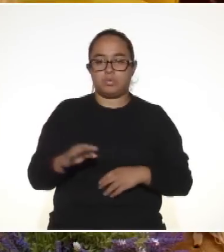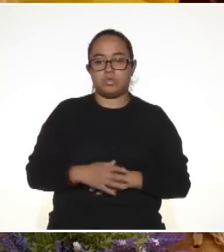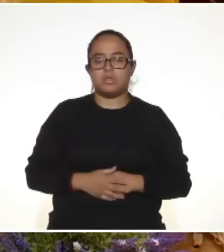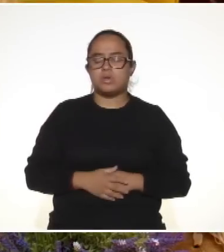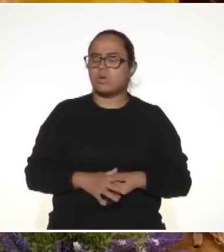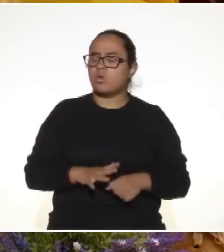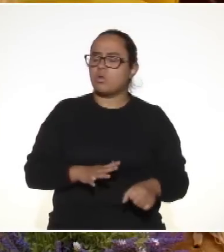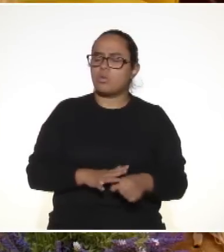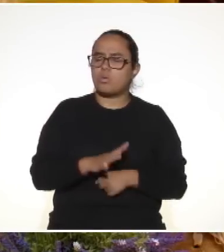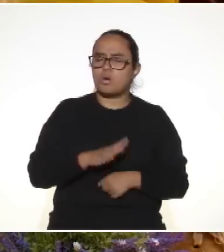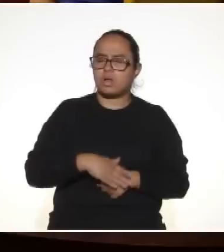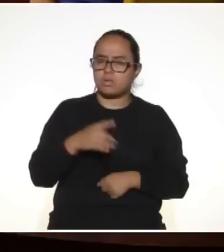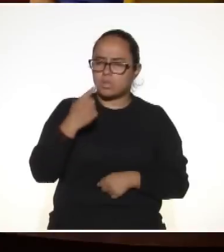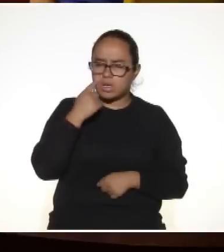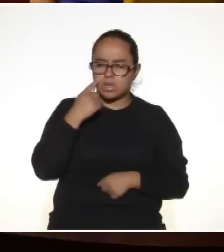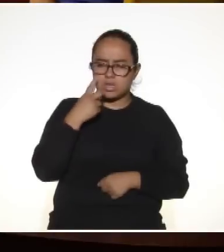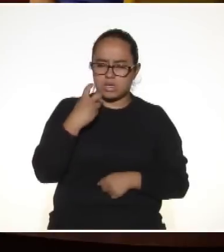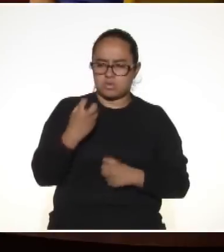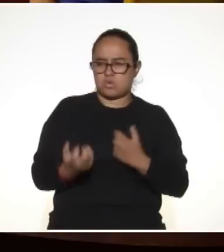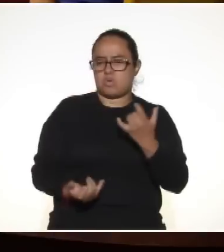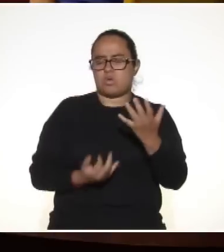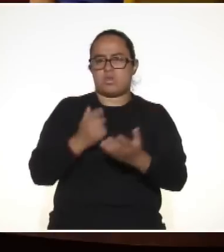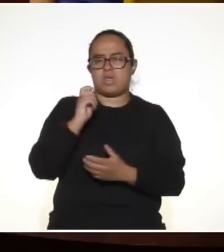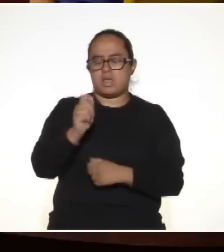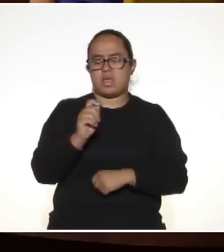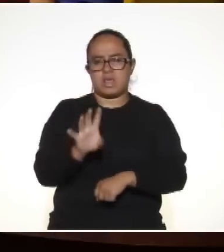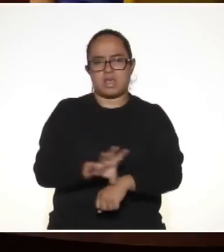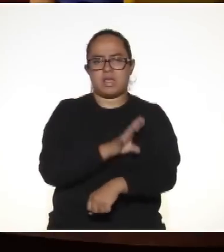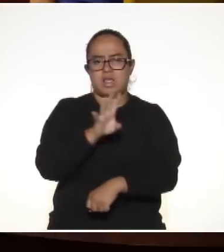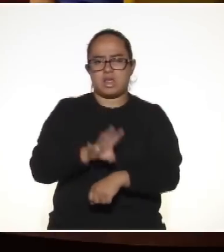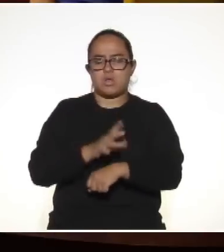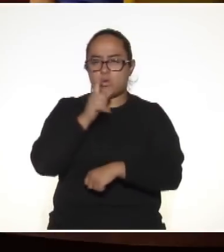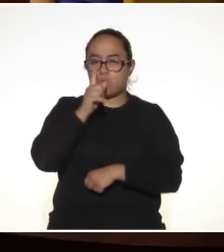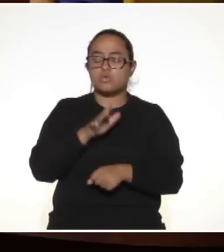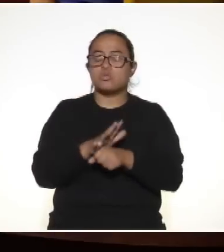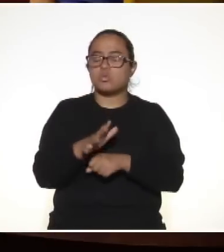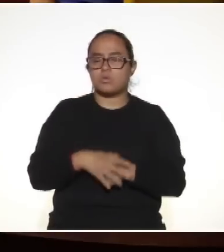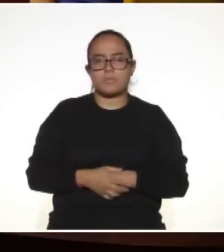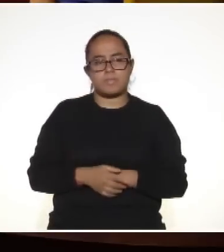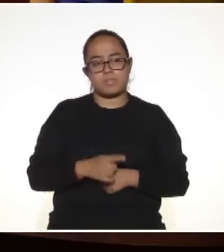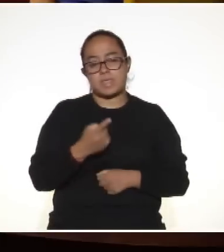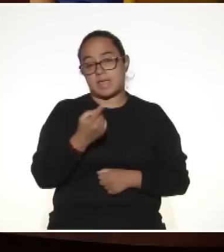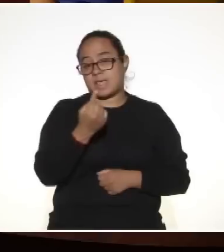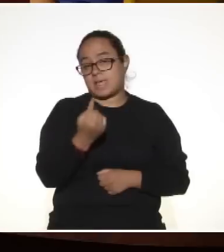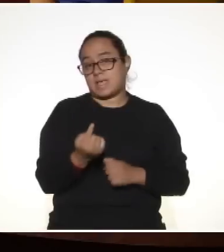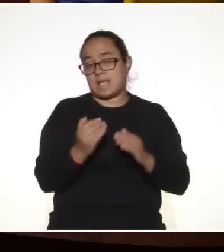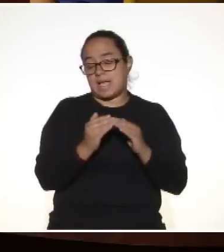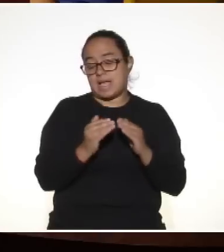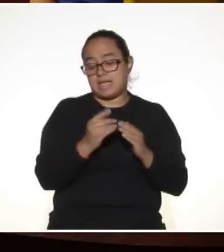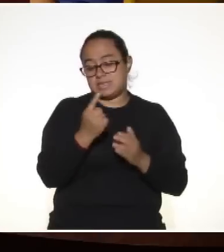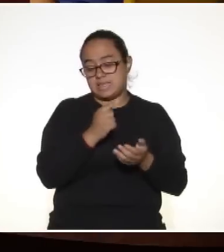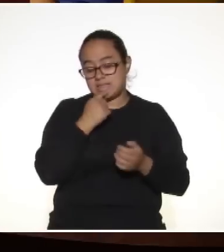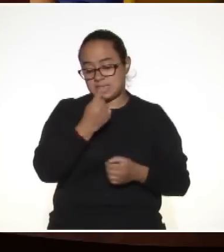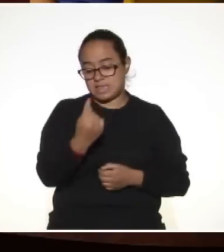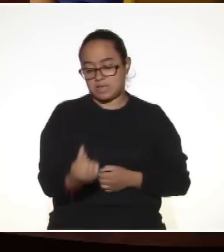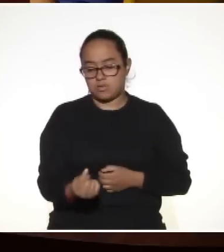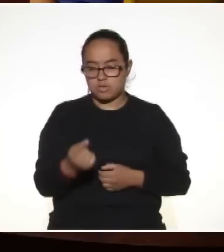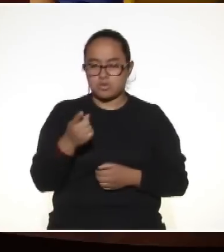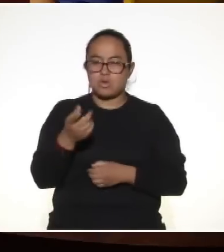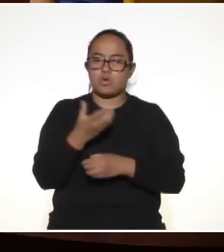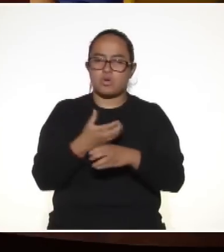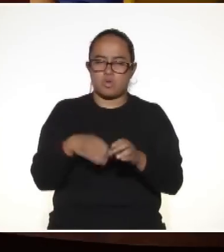más comunes de las quemaduras eléctricas? La más común es en el hogar, en niños pequeños que introducen